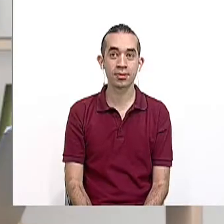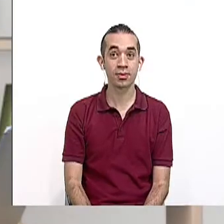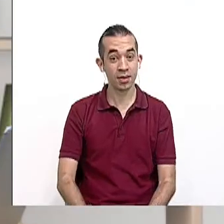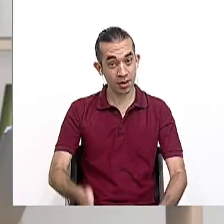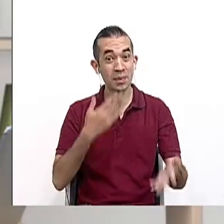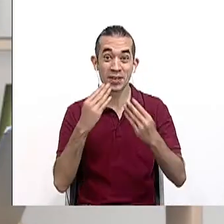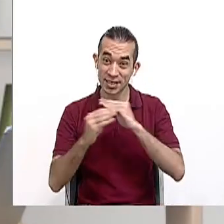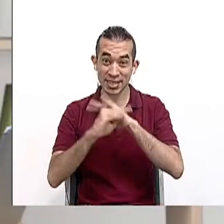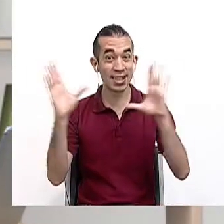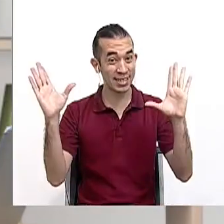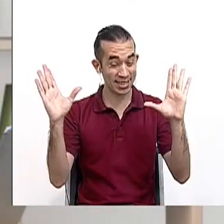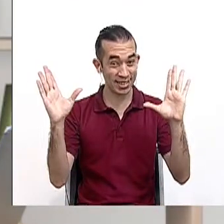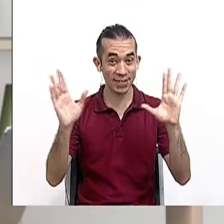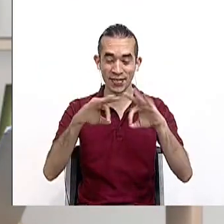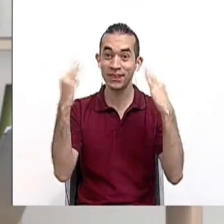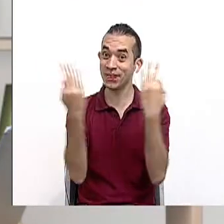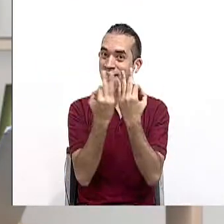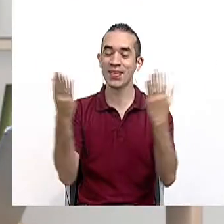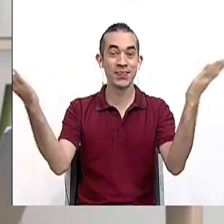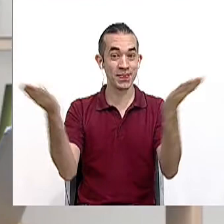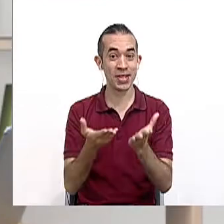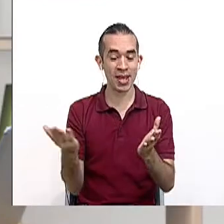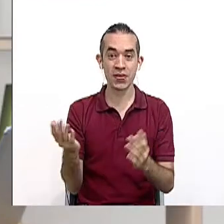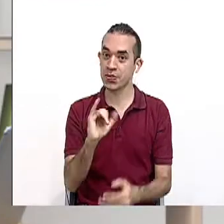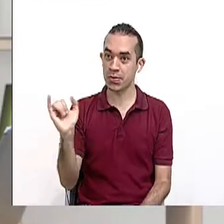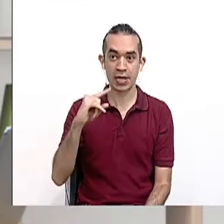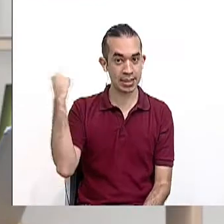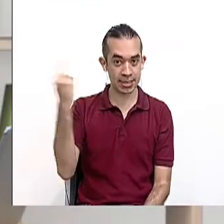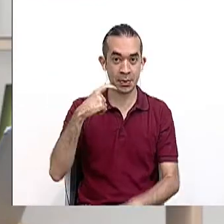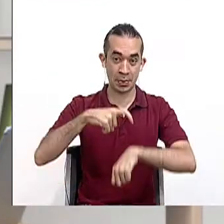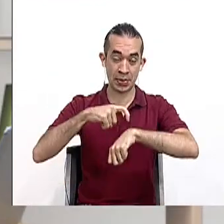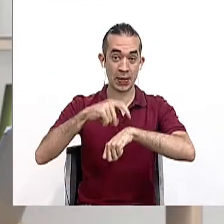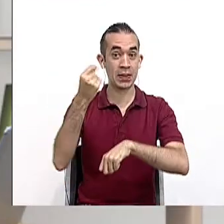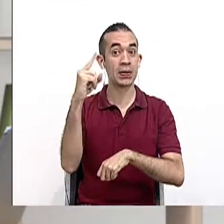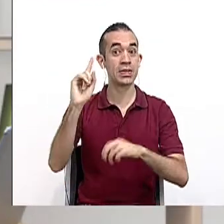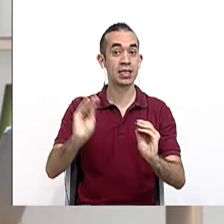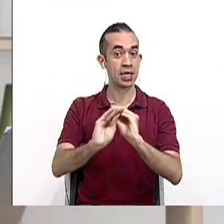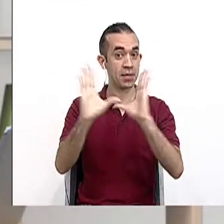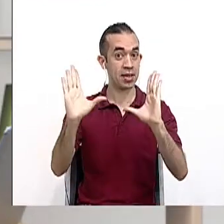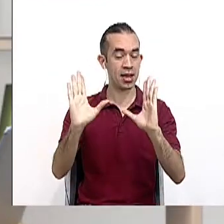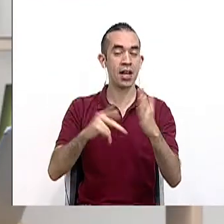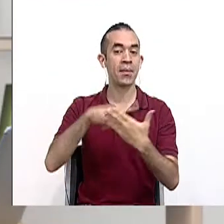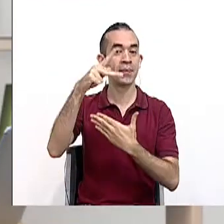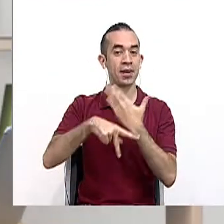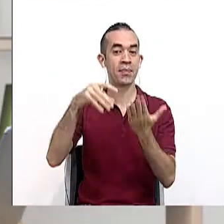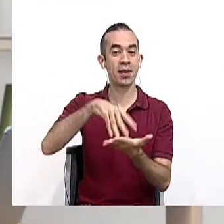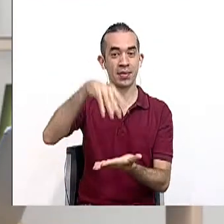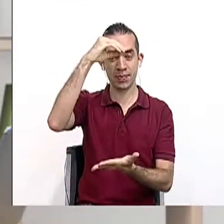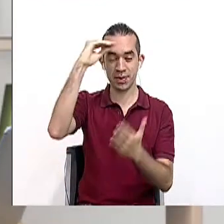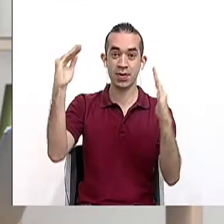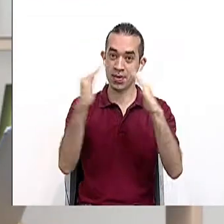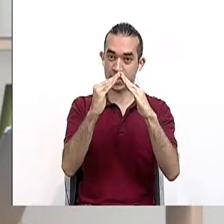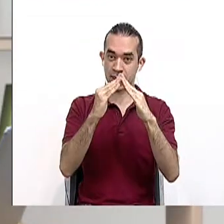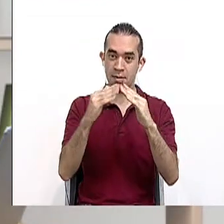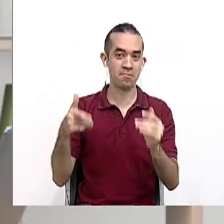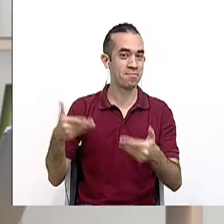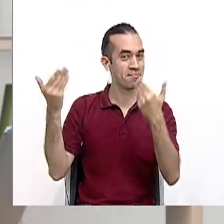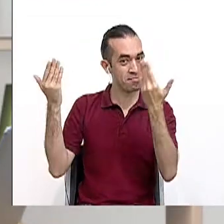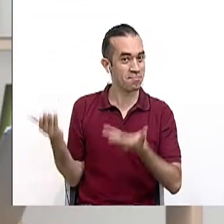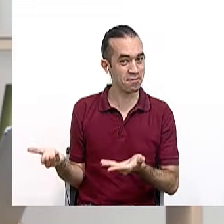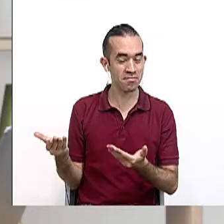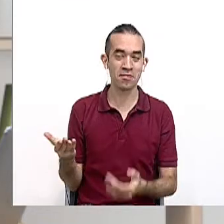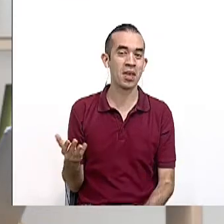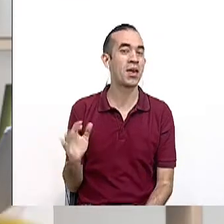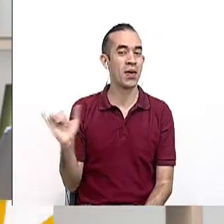Muy buenos días, familia. Bienvenidos, como siempre, a las 11 de la mañana a su programa Aprende en Casa. Con ustedes, como